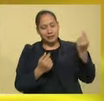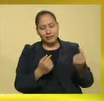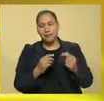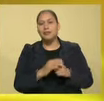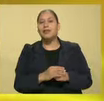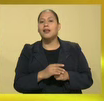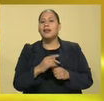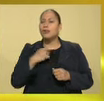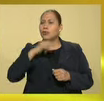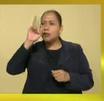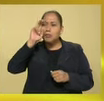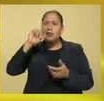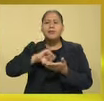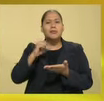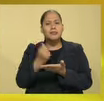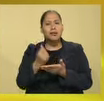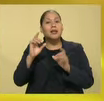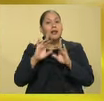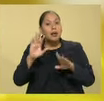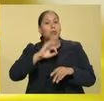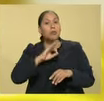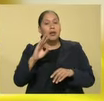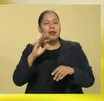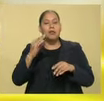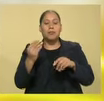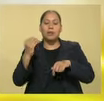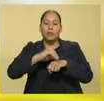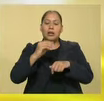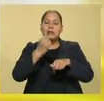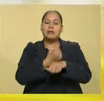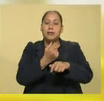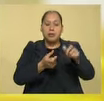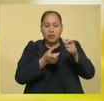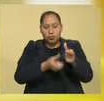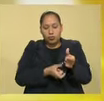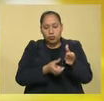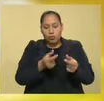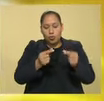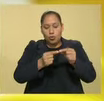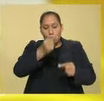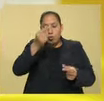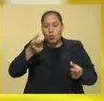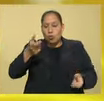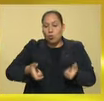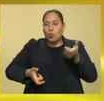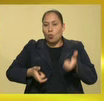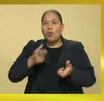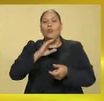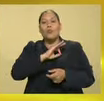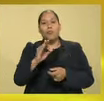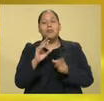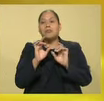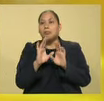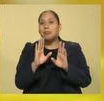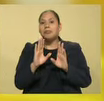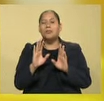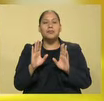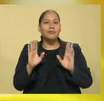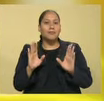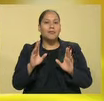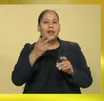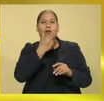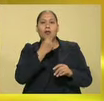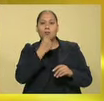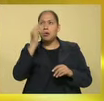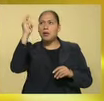yo envidio a las chaparritas porque de repente se pueden poner unos taconzotes. Yo no es que sea la más alta, pero de repente, o sea, pues los chavos